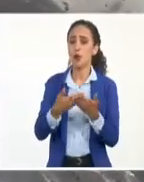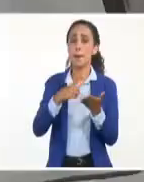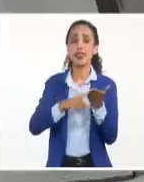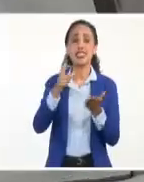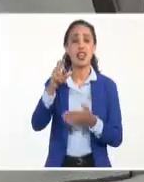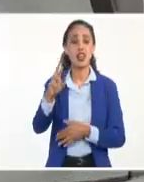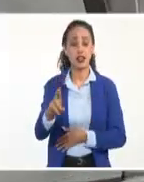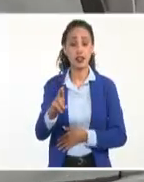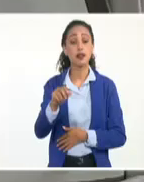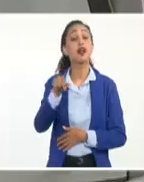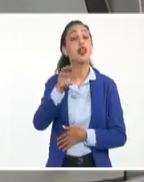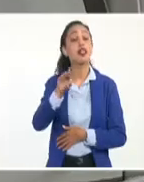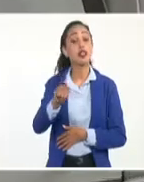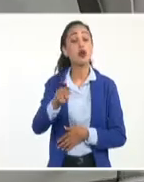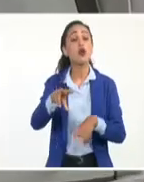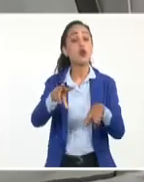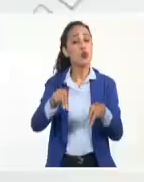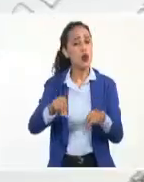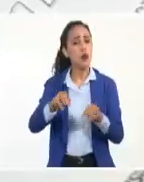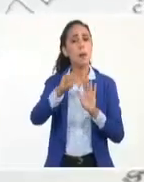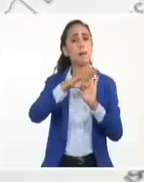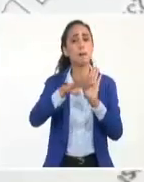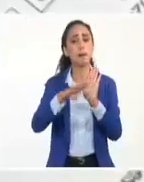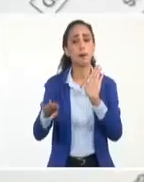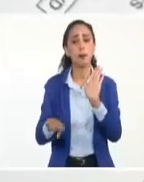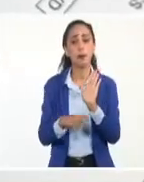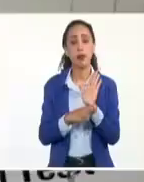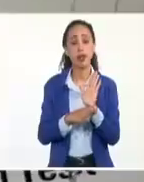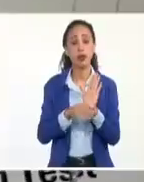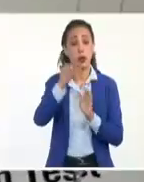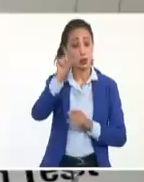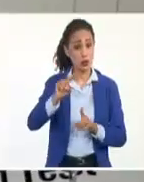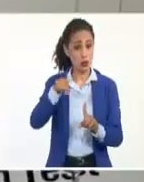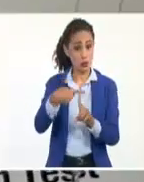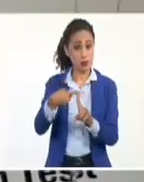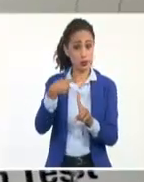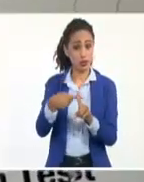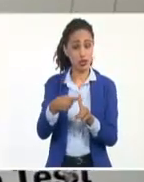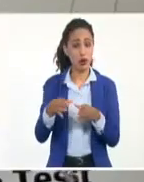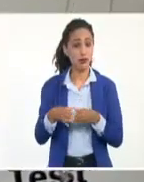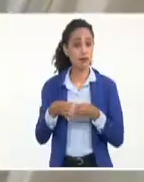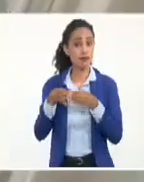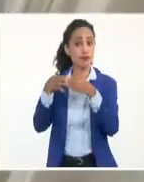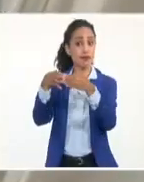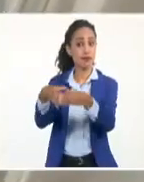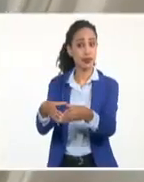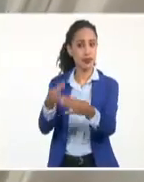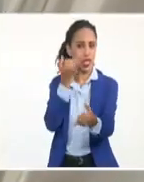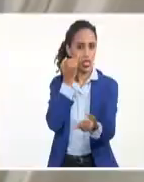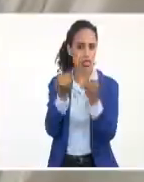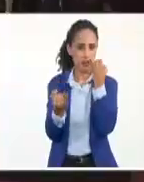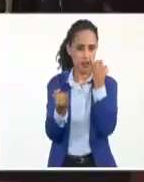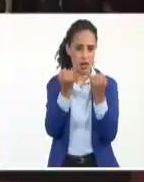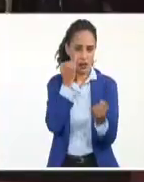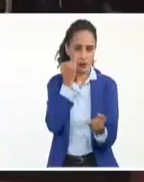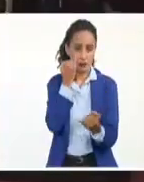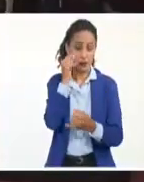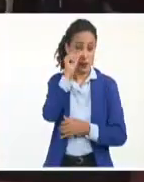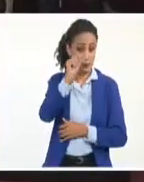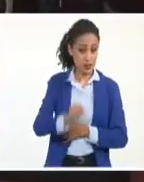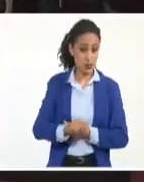nuevos protocolos para la detección y aislamiento de pacientes positivos. Todo caso sintomático con un test de antígeno